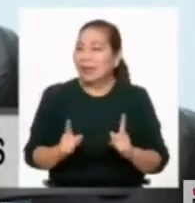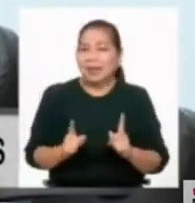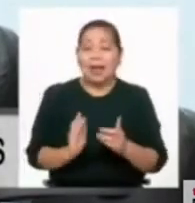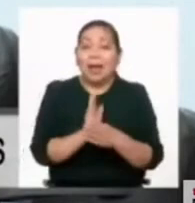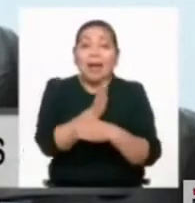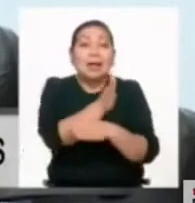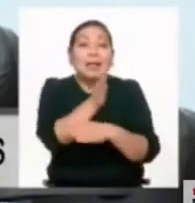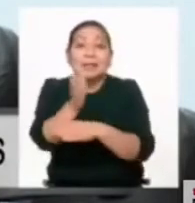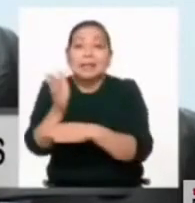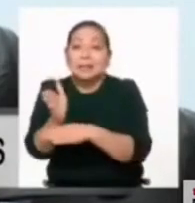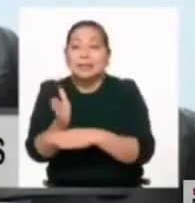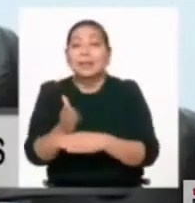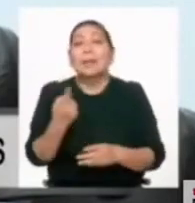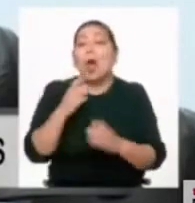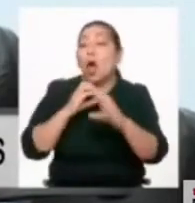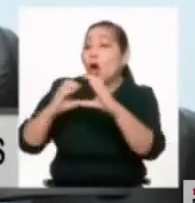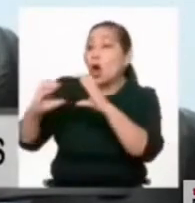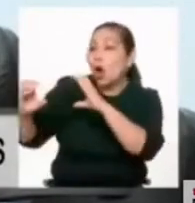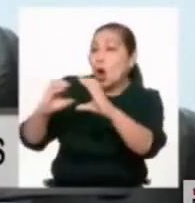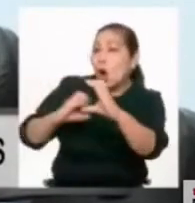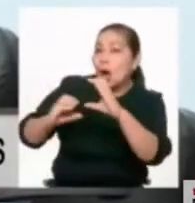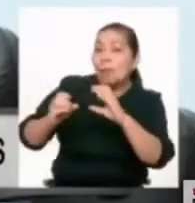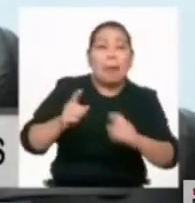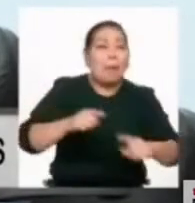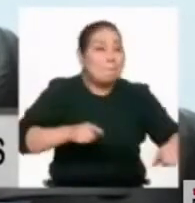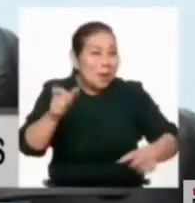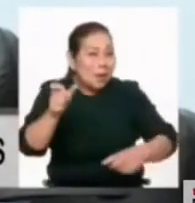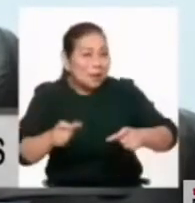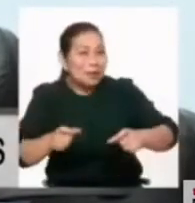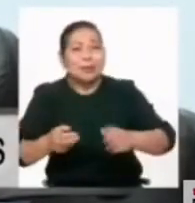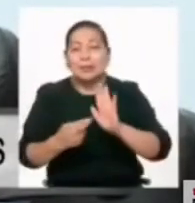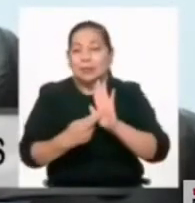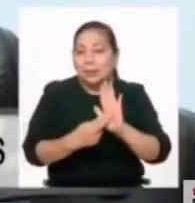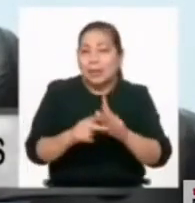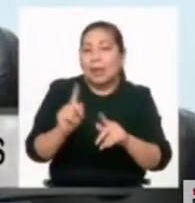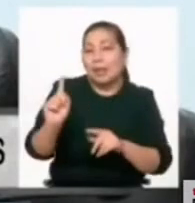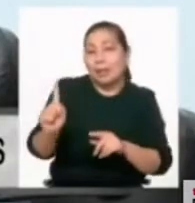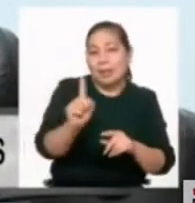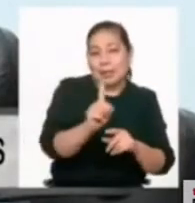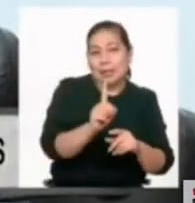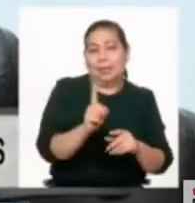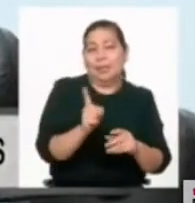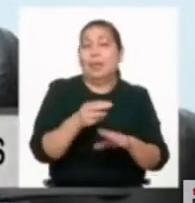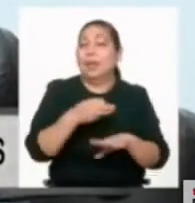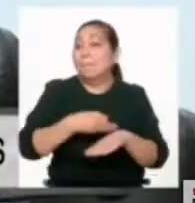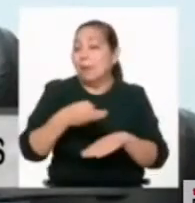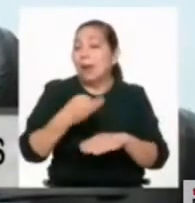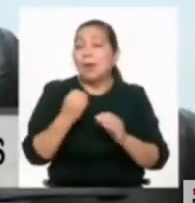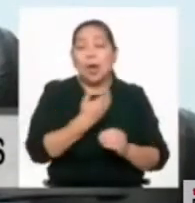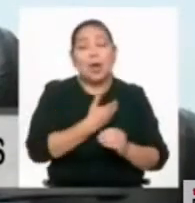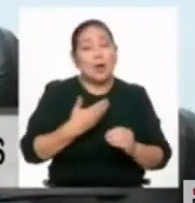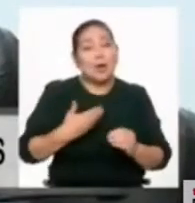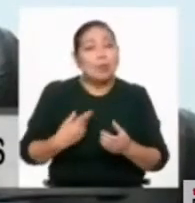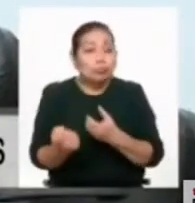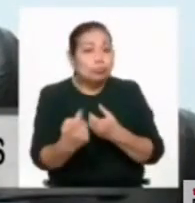se está trasladando a conversar con ellos, se está trasladando a conversar con los dirigentes, con los representantes de cada organización en cada región, para el